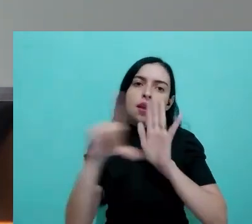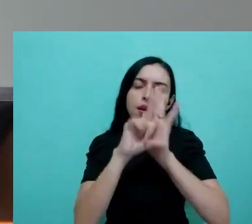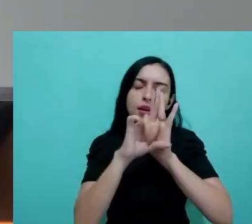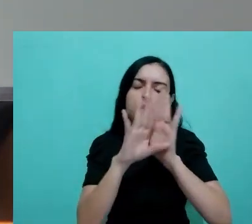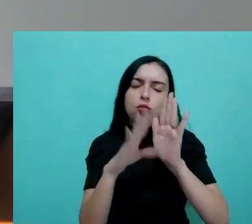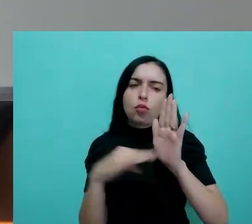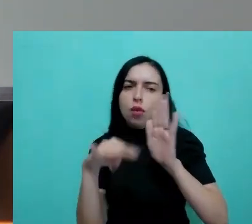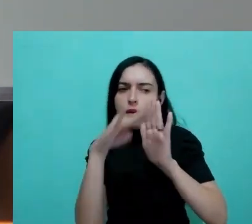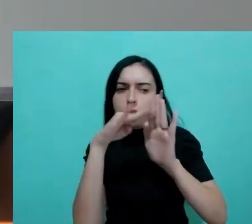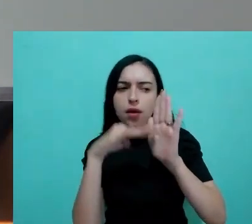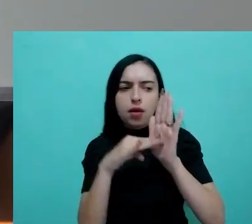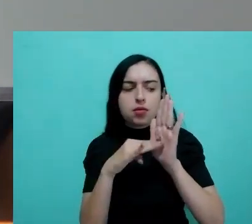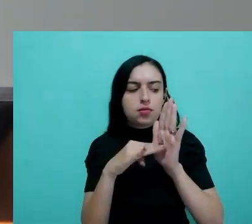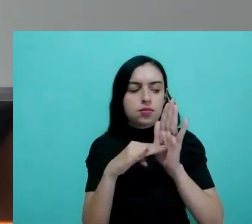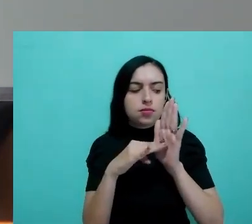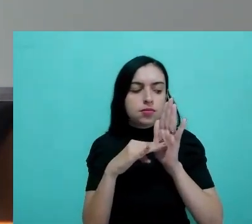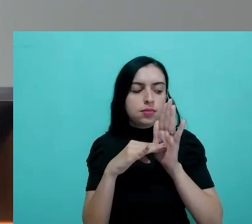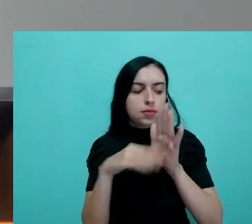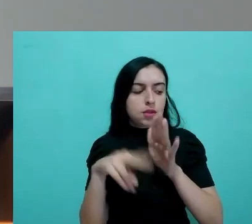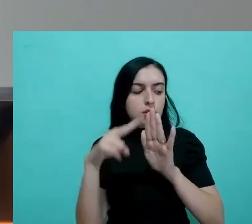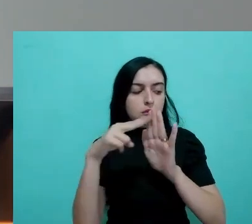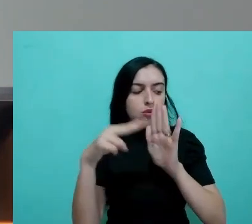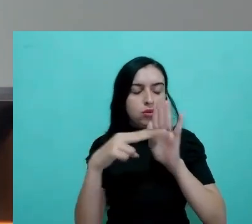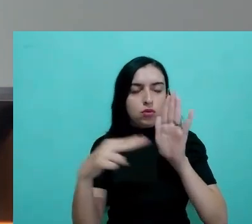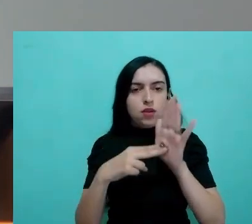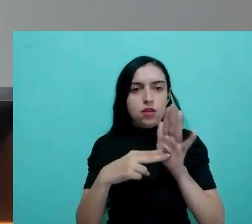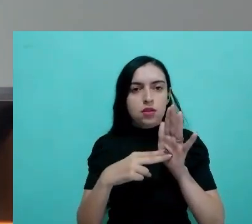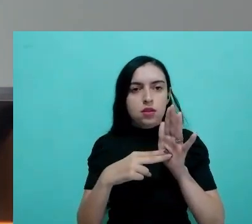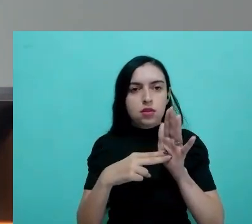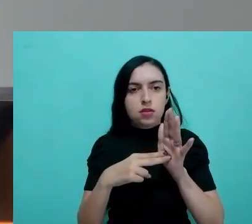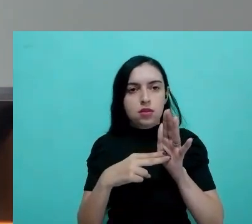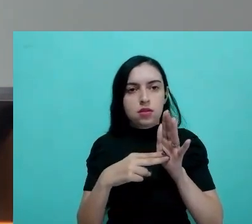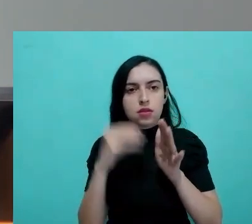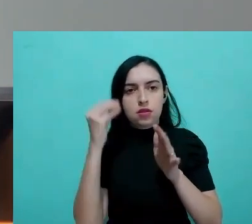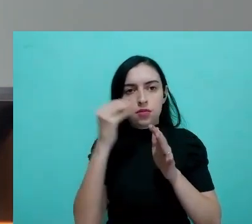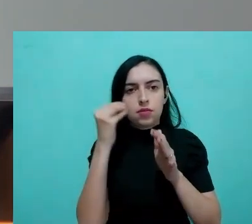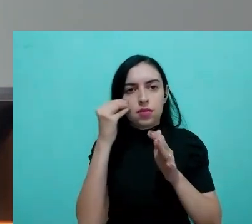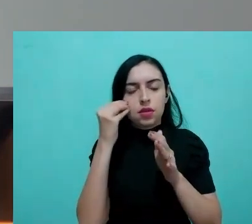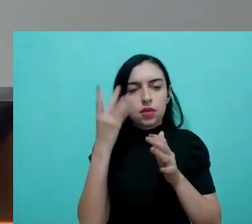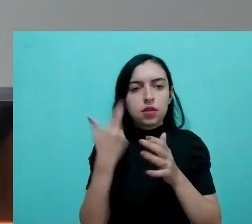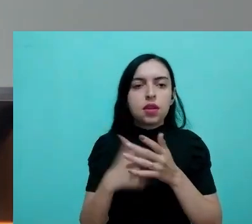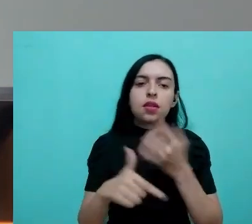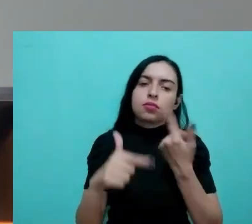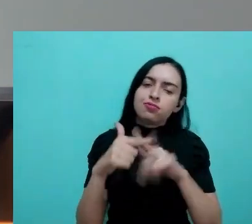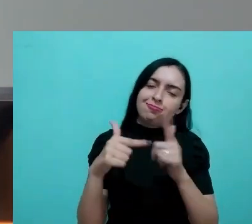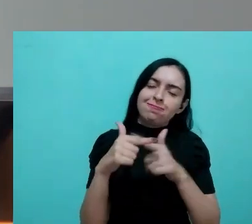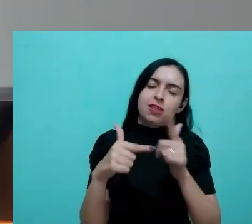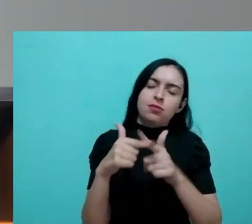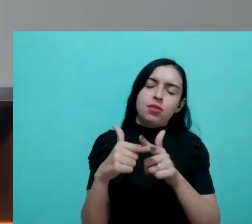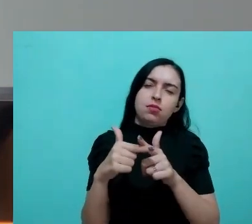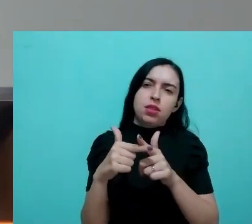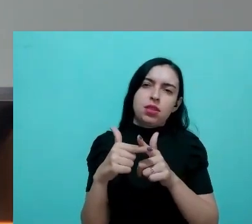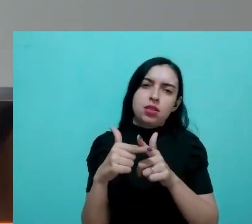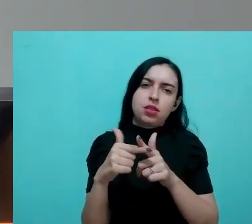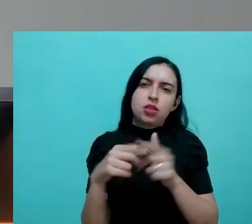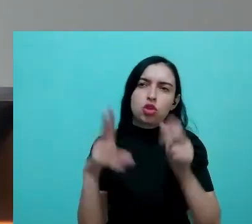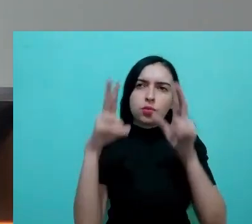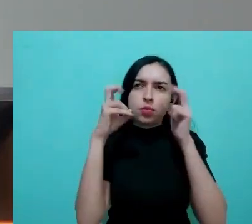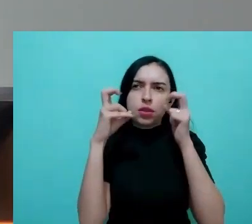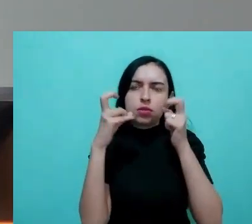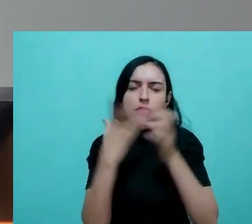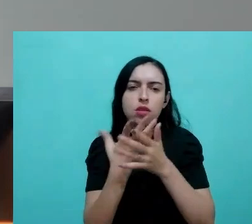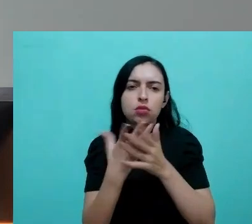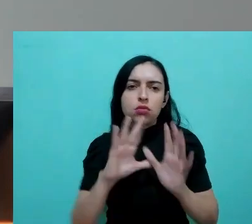norma suprema. En una perspectiva que él señala es problemático, pero desde el punto de vista de la elucidación de